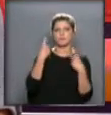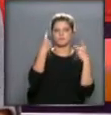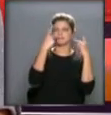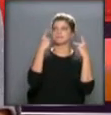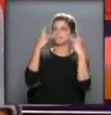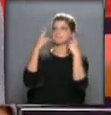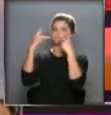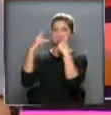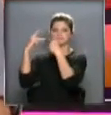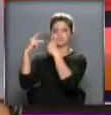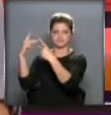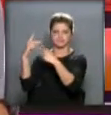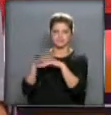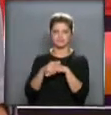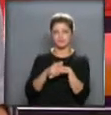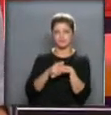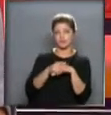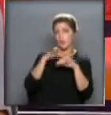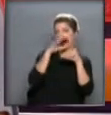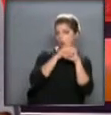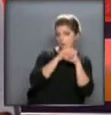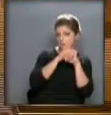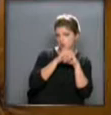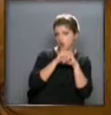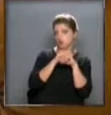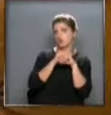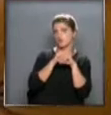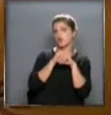viaje viaja conmigo con mis amigos